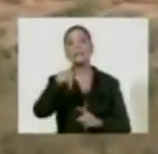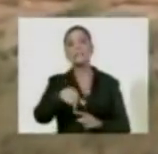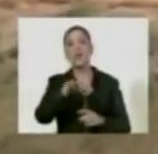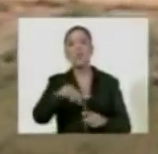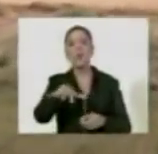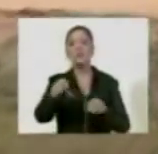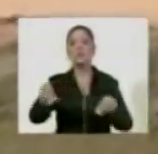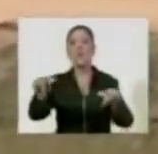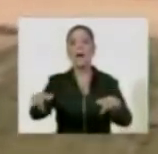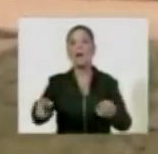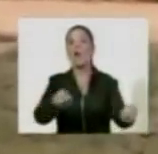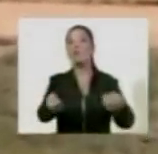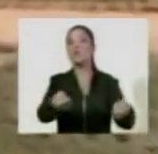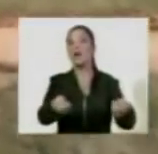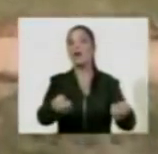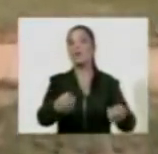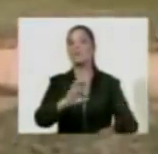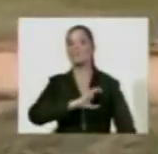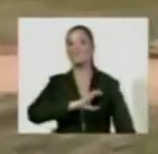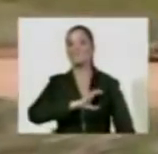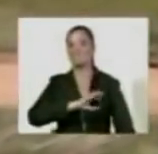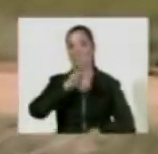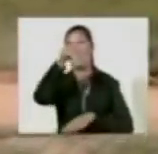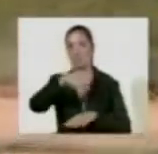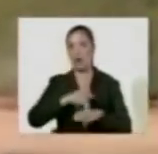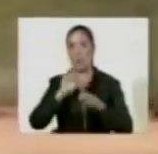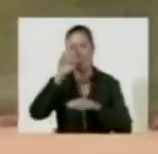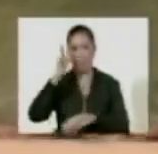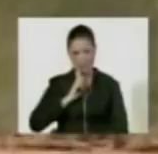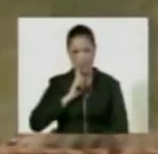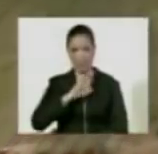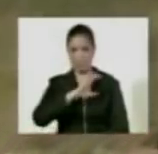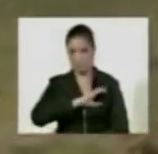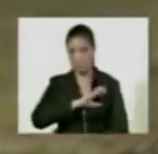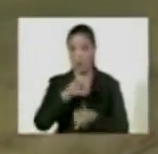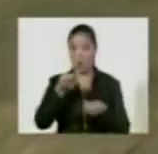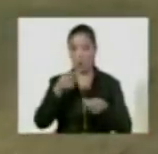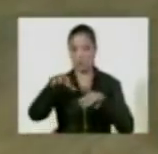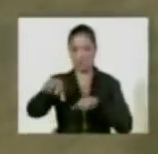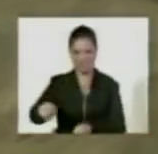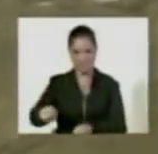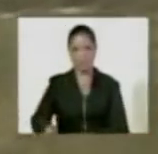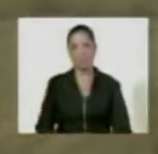que estaba controlado por la milicia nacional bolivariana, y fue